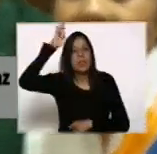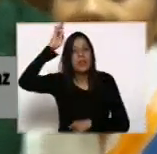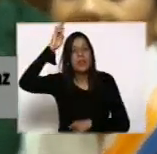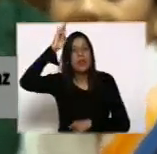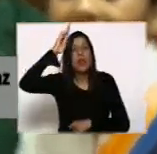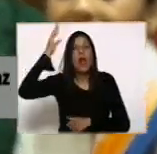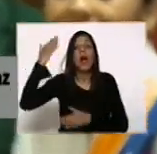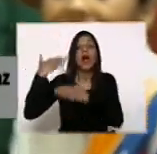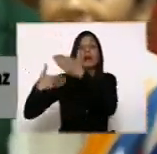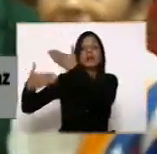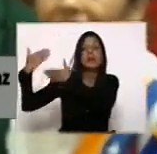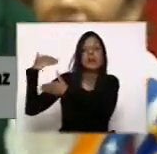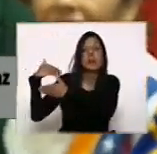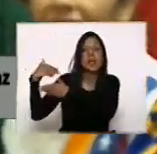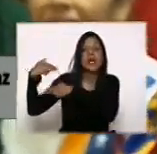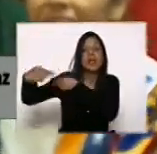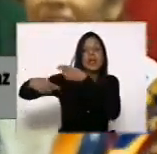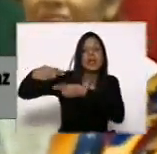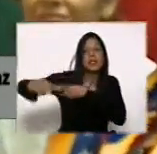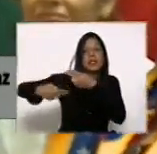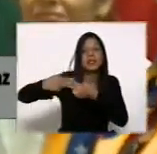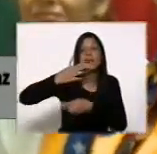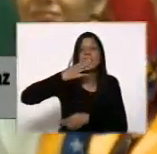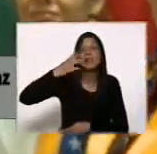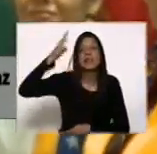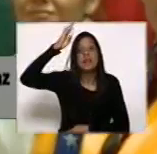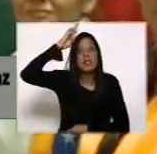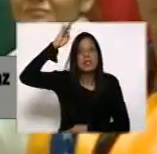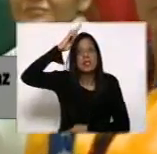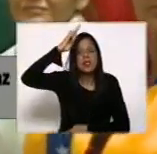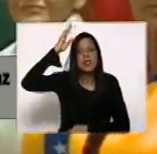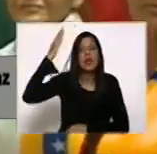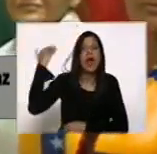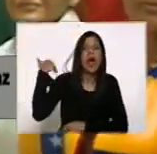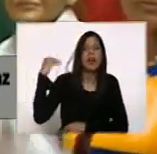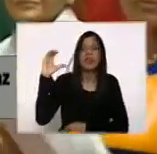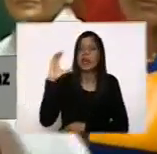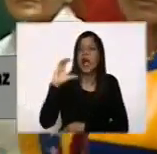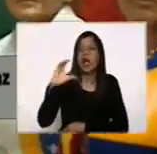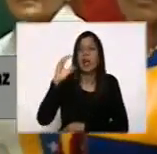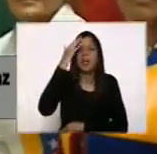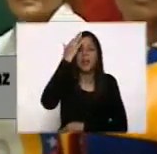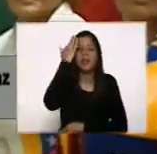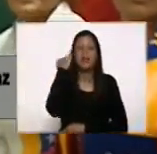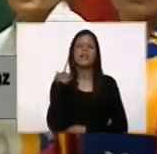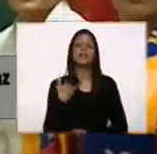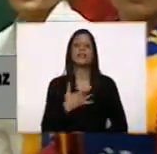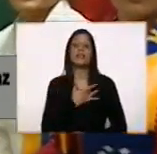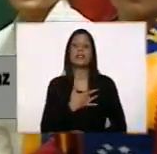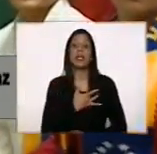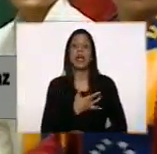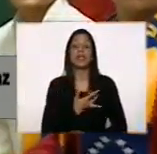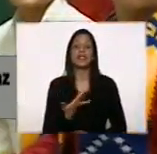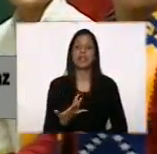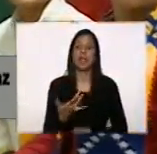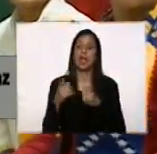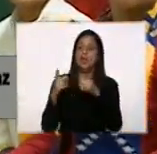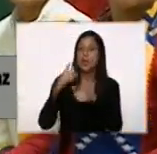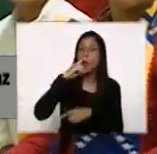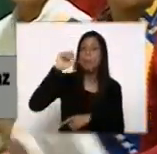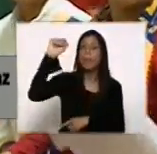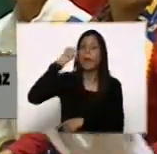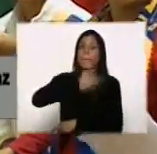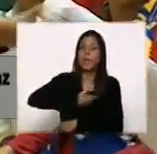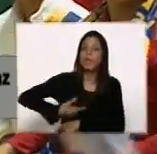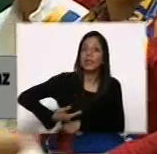hijo y tiene que ver con los indios Caracas de aquí, de esta ciudad. Pero nosotros sentimos, hermano presidente,